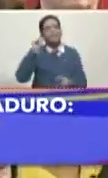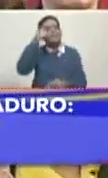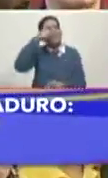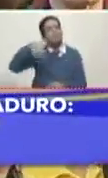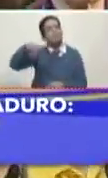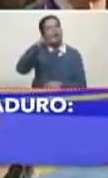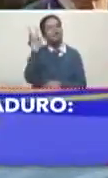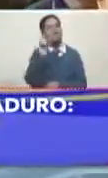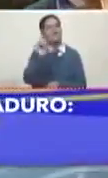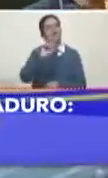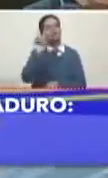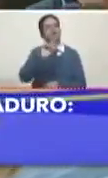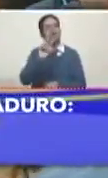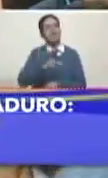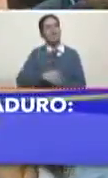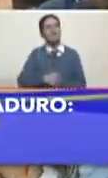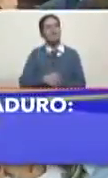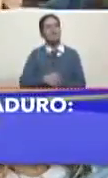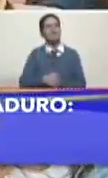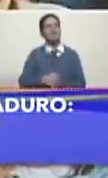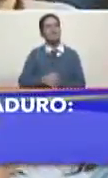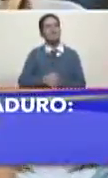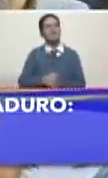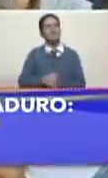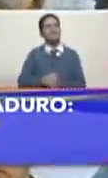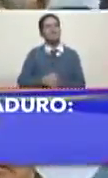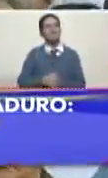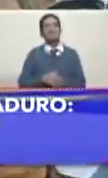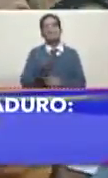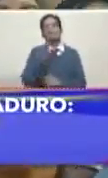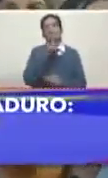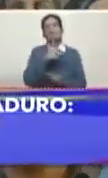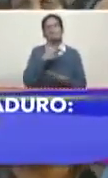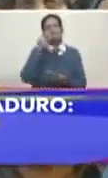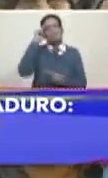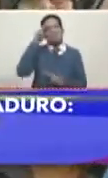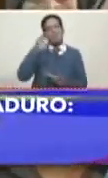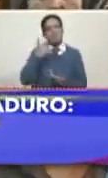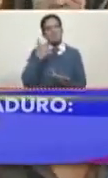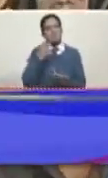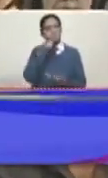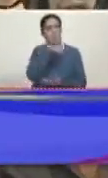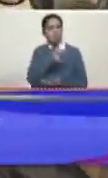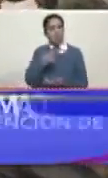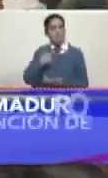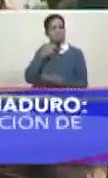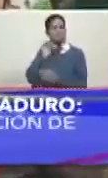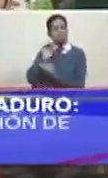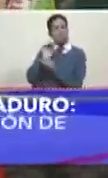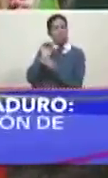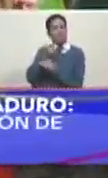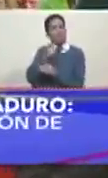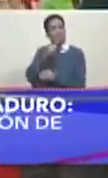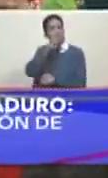venezolano a la autodeterminación y al resguardo de su soberanía.